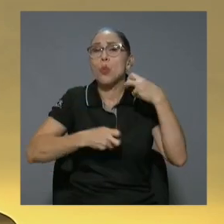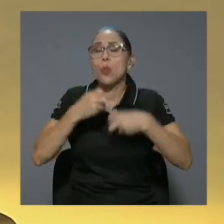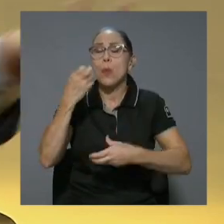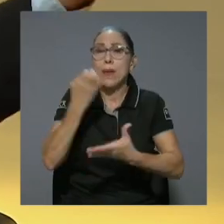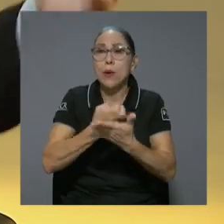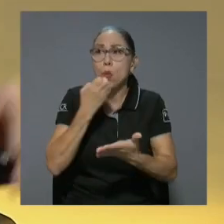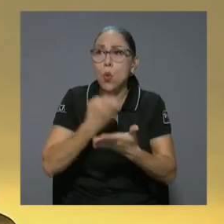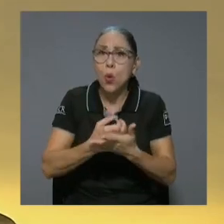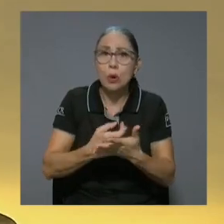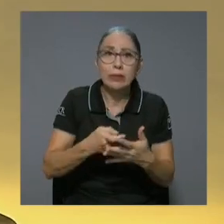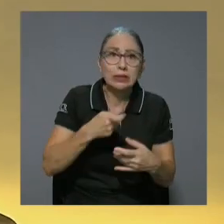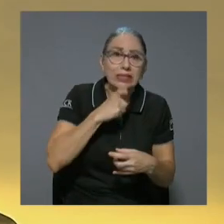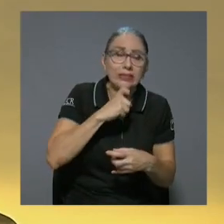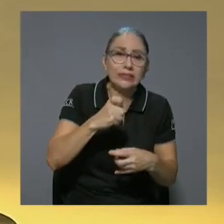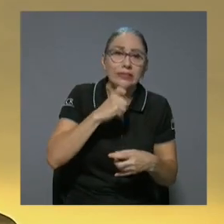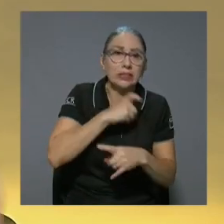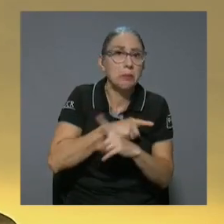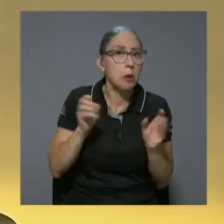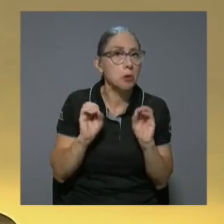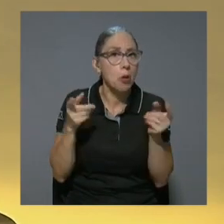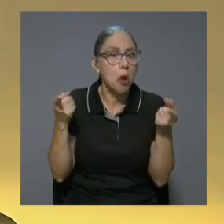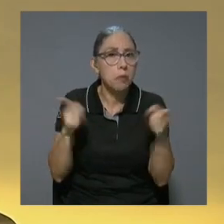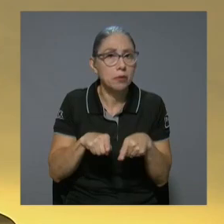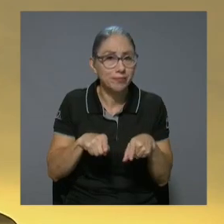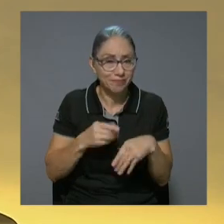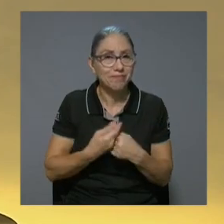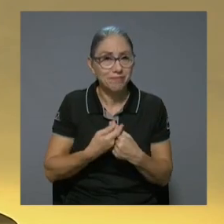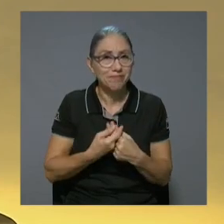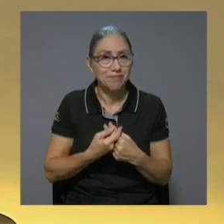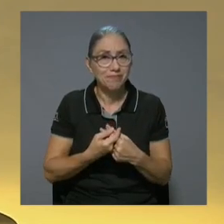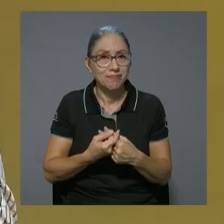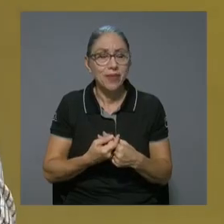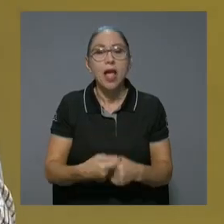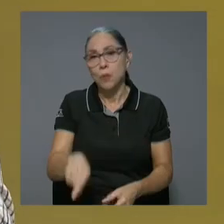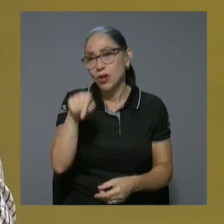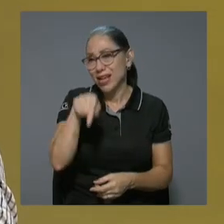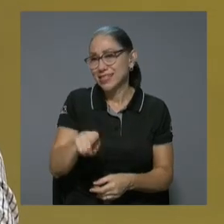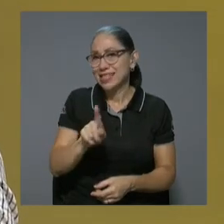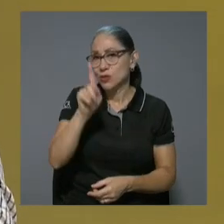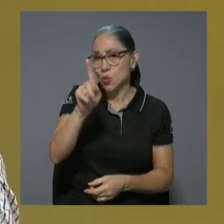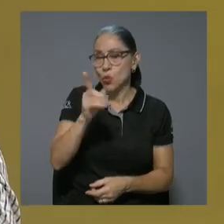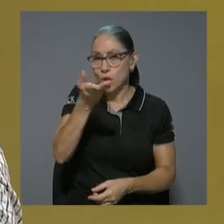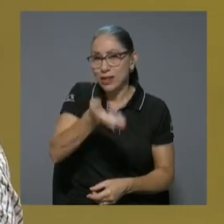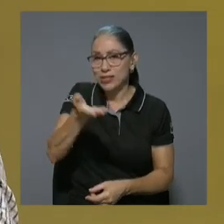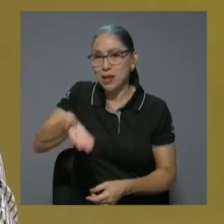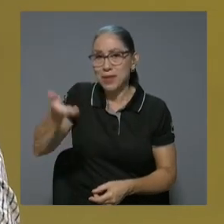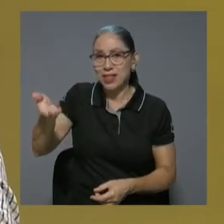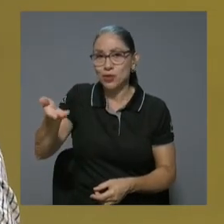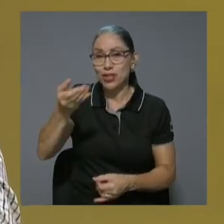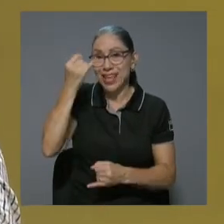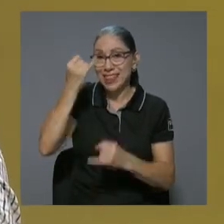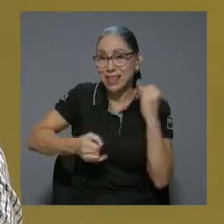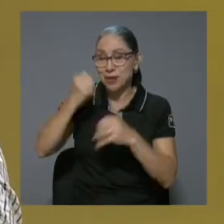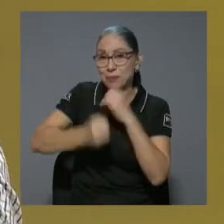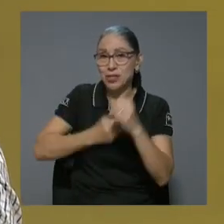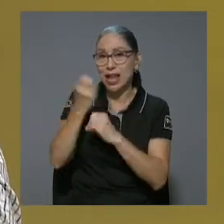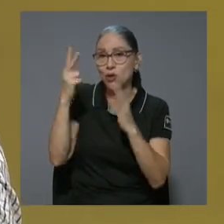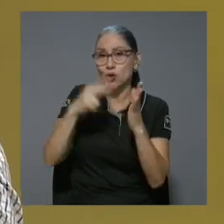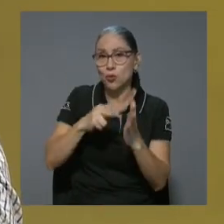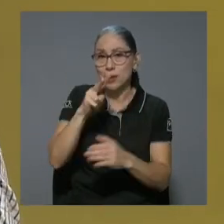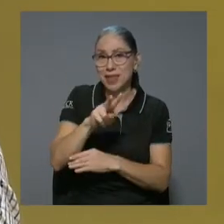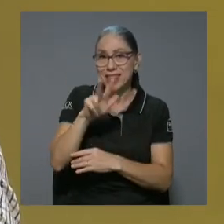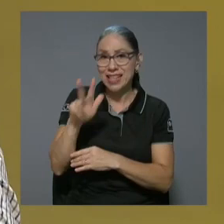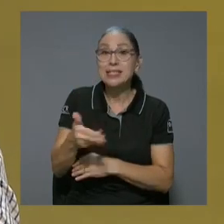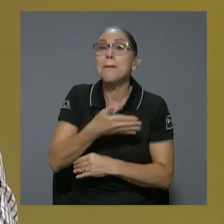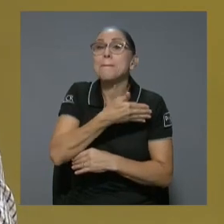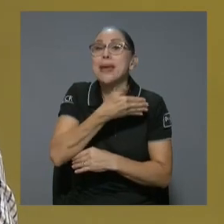vino. Es decir, en ambos casos. Bueno, ese es uno de los elementos que terminamos el año 2023 mejor de lo que